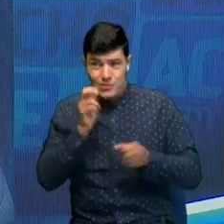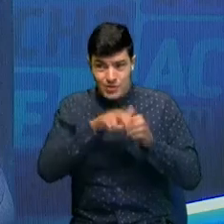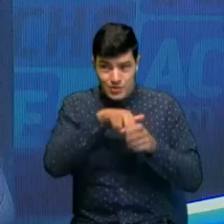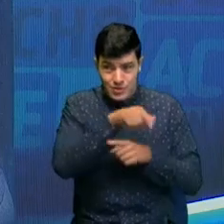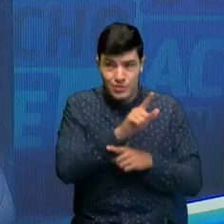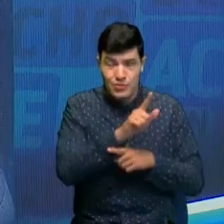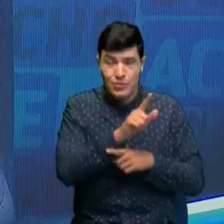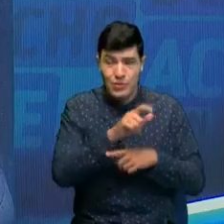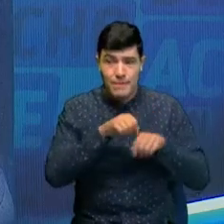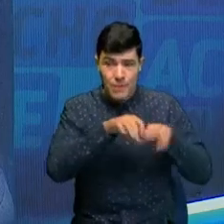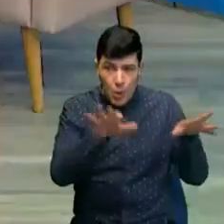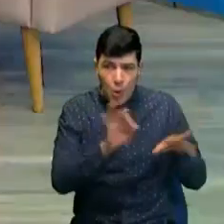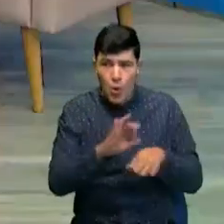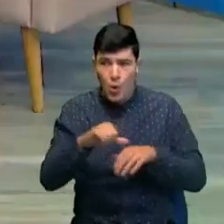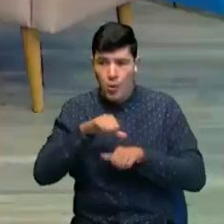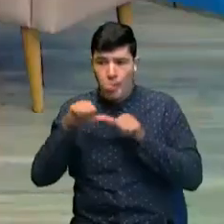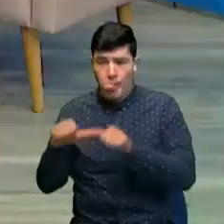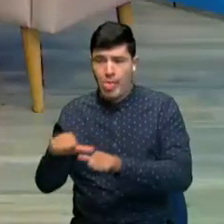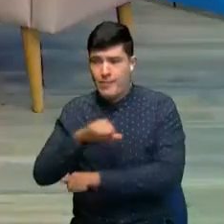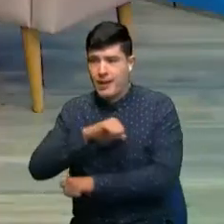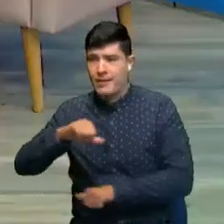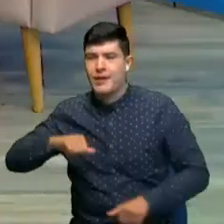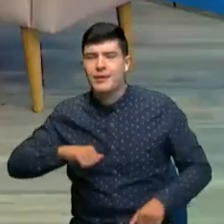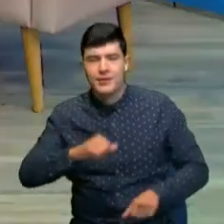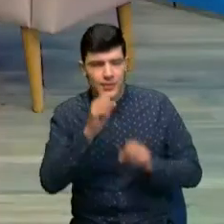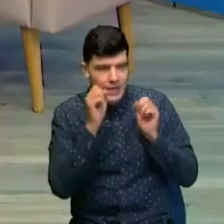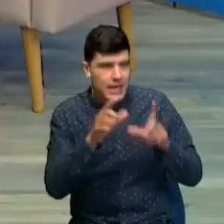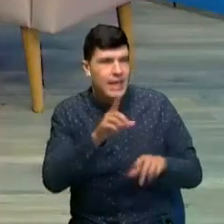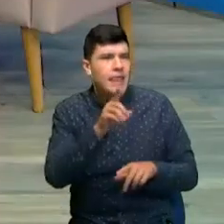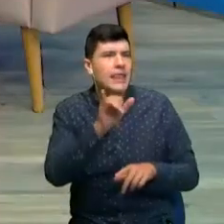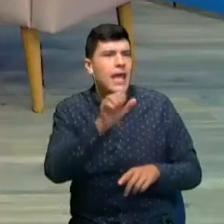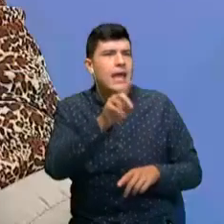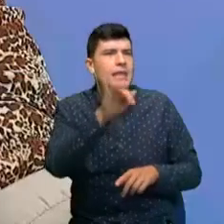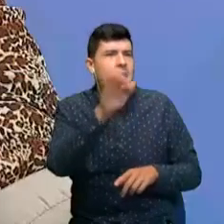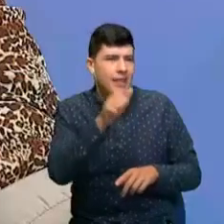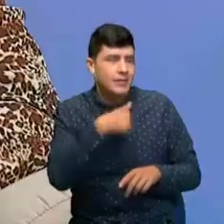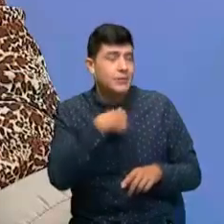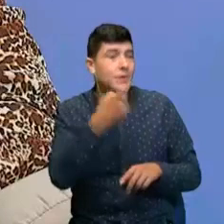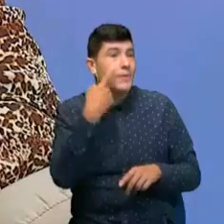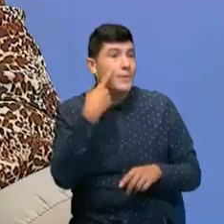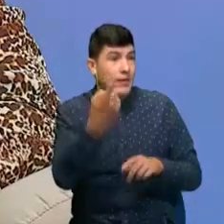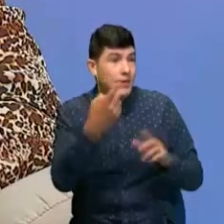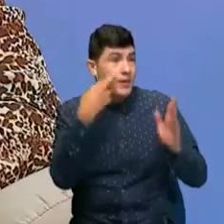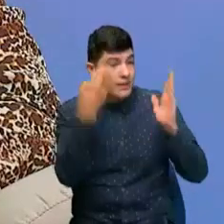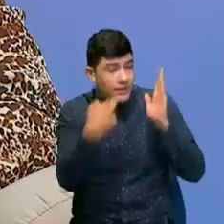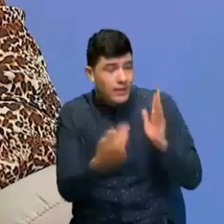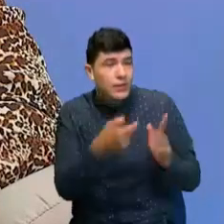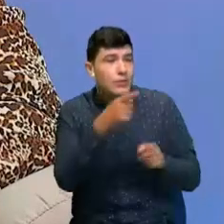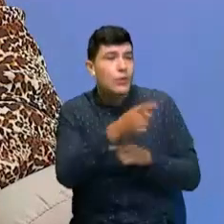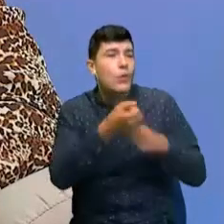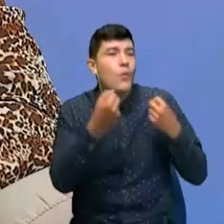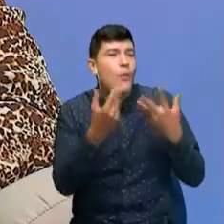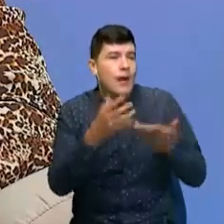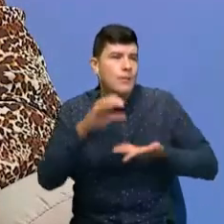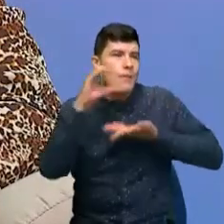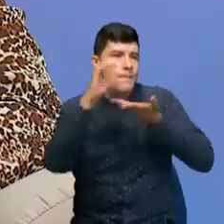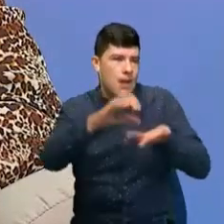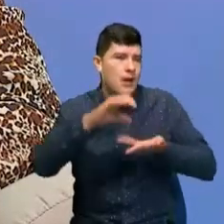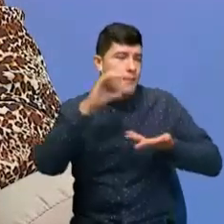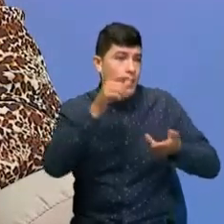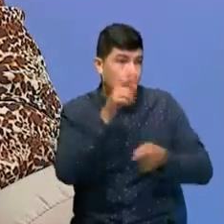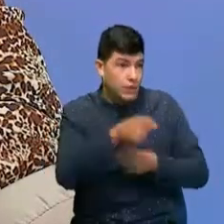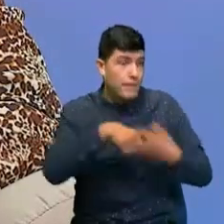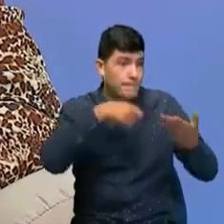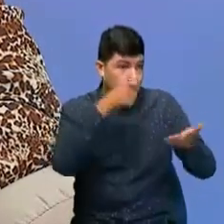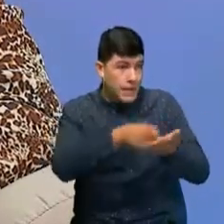público. Muchas gracias. Bueno, Dianita, de ahí lo que hay que mirar es con cuánto está cotizando usted. Si usted